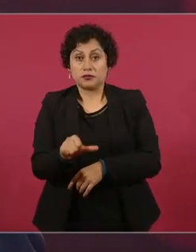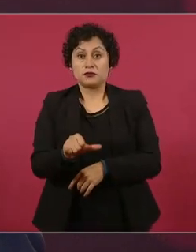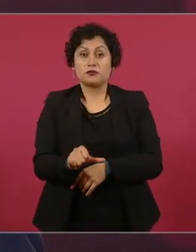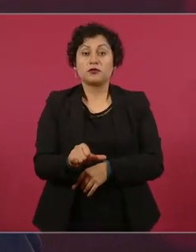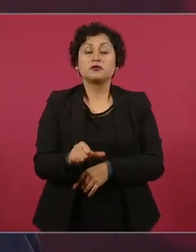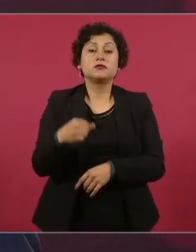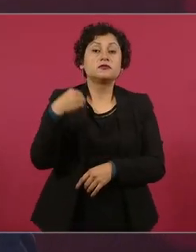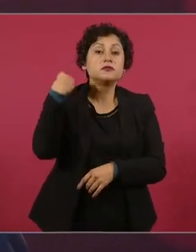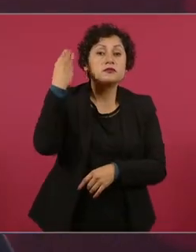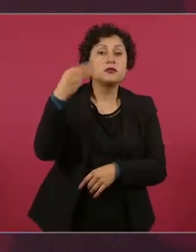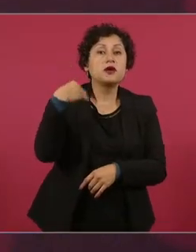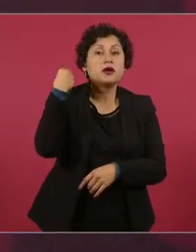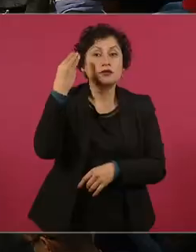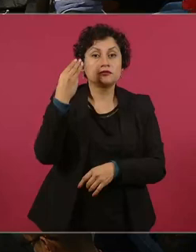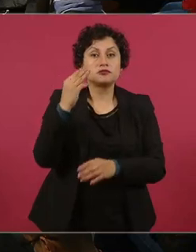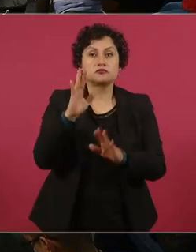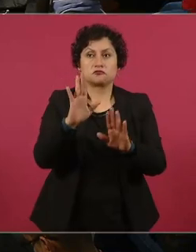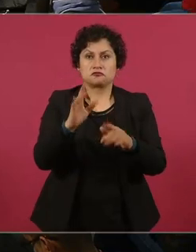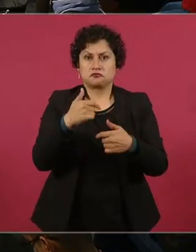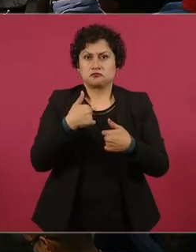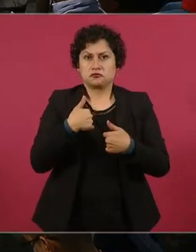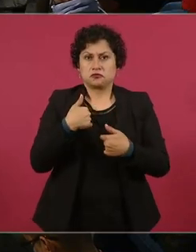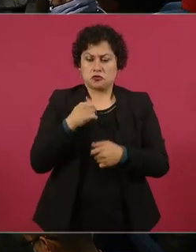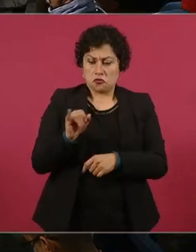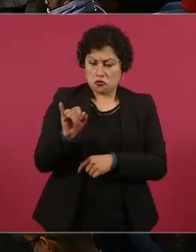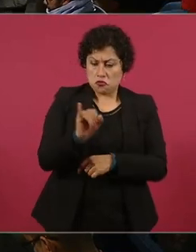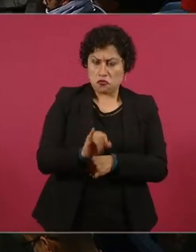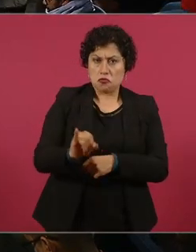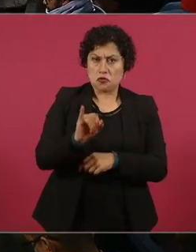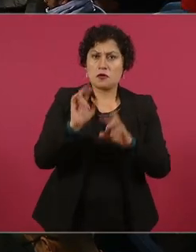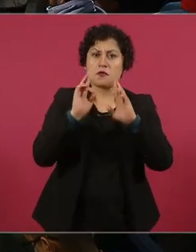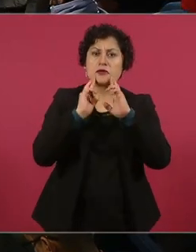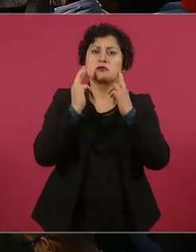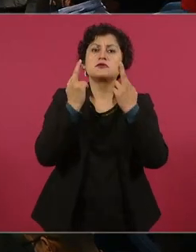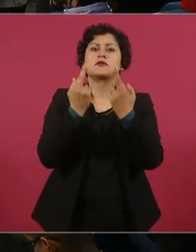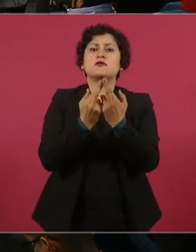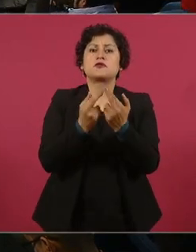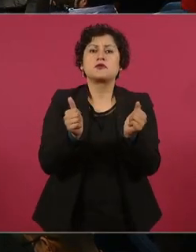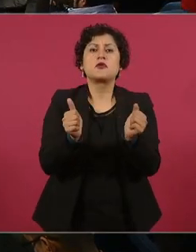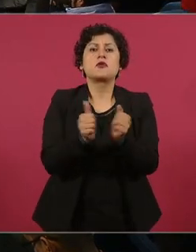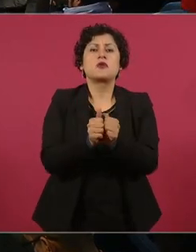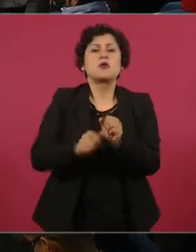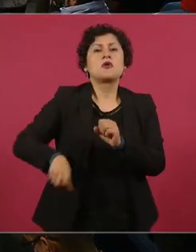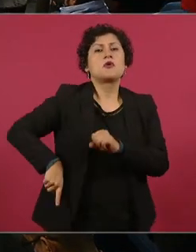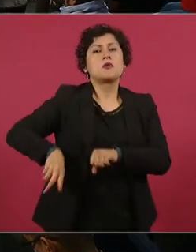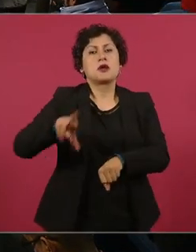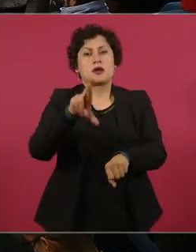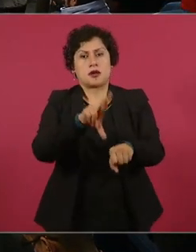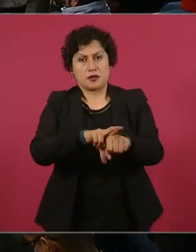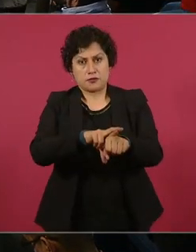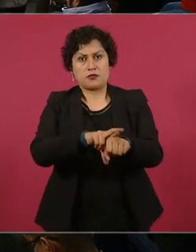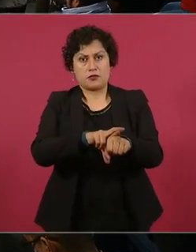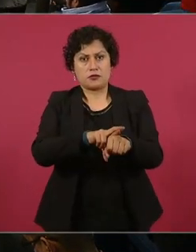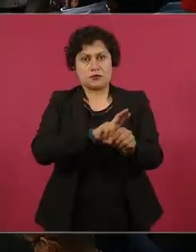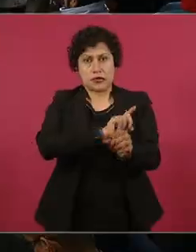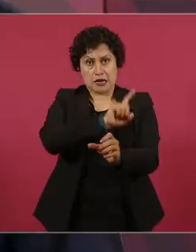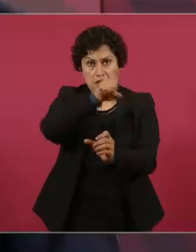Tengo incluso una reunión el jueves con los gobernadores que están en el programa de